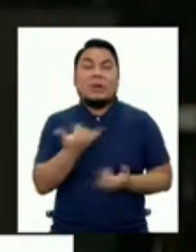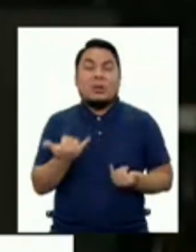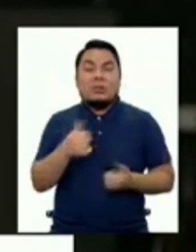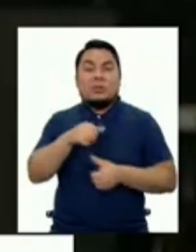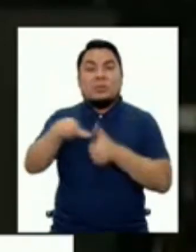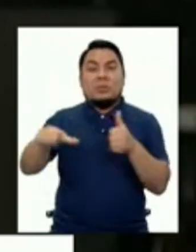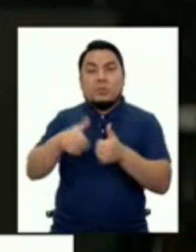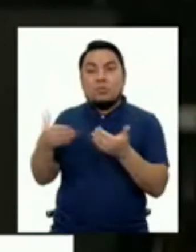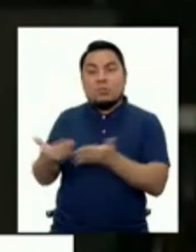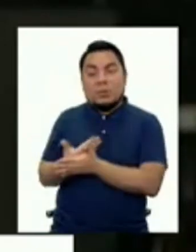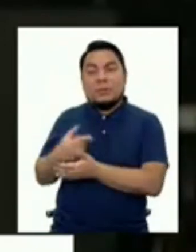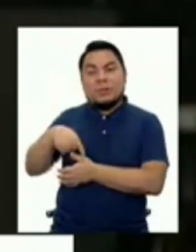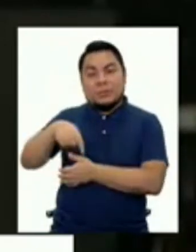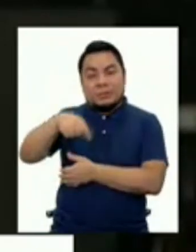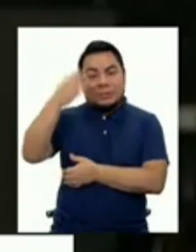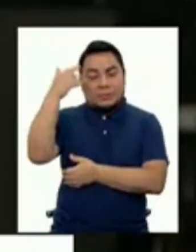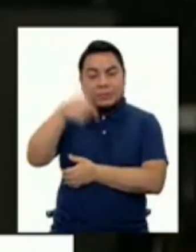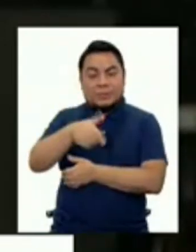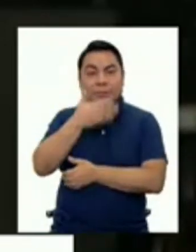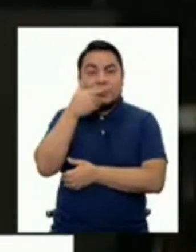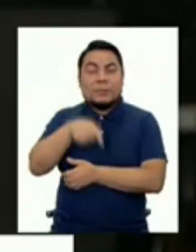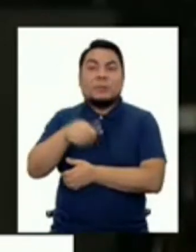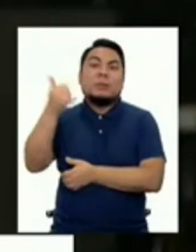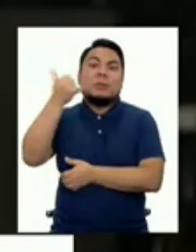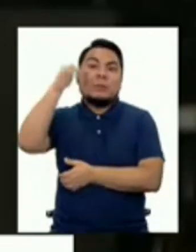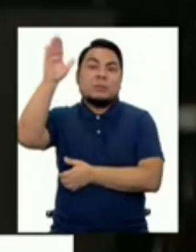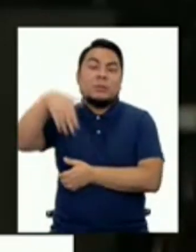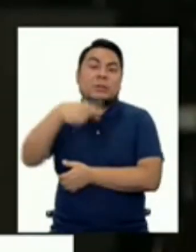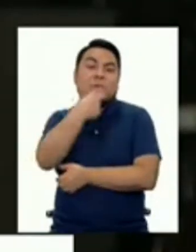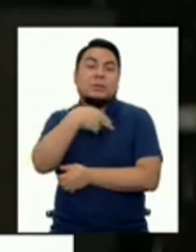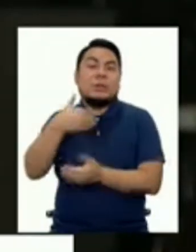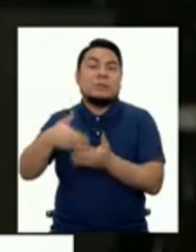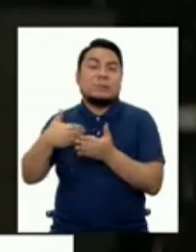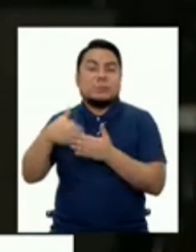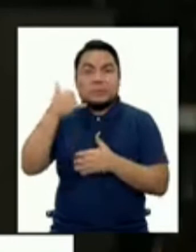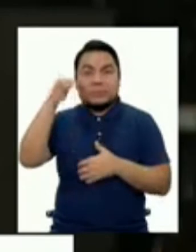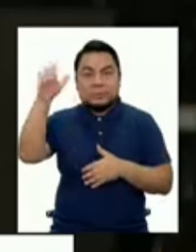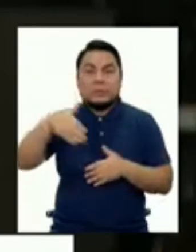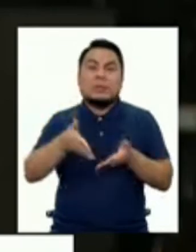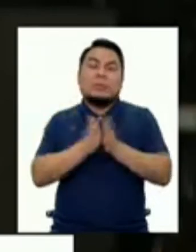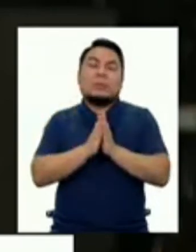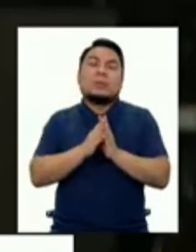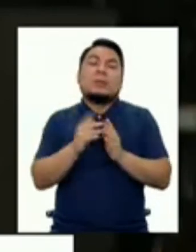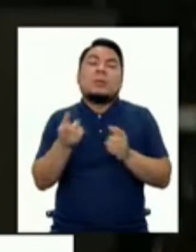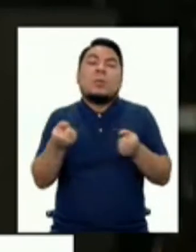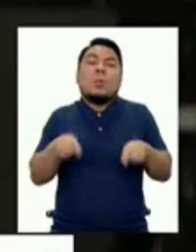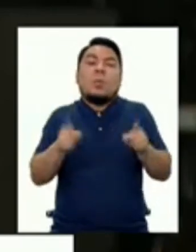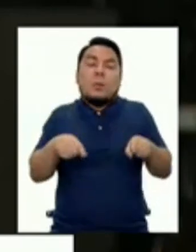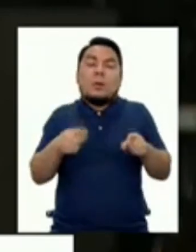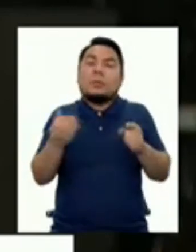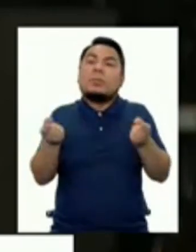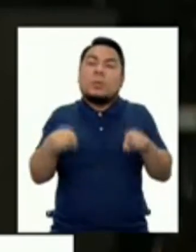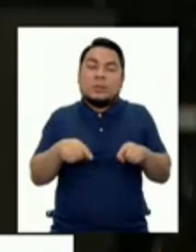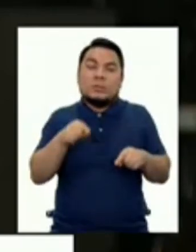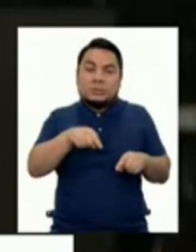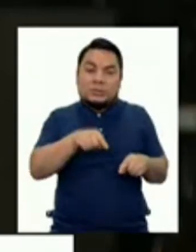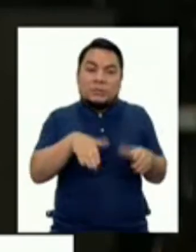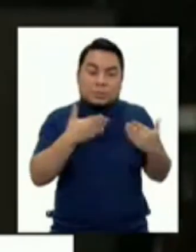convivencia exigen que se acerquen o llamen a su establecimiento de salud más cercano y pidan una cita para que puedan